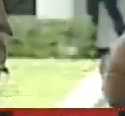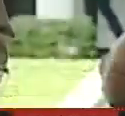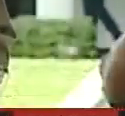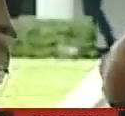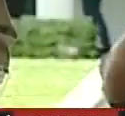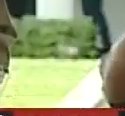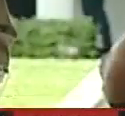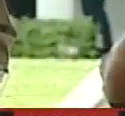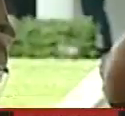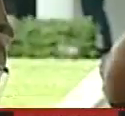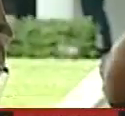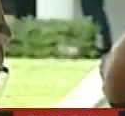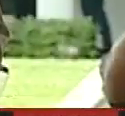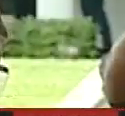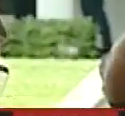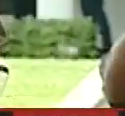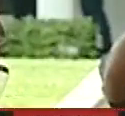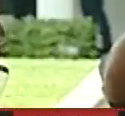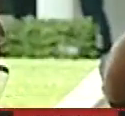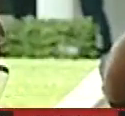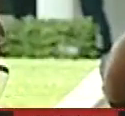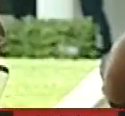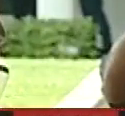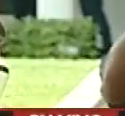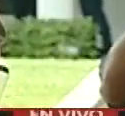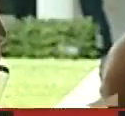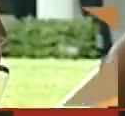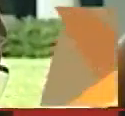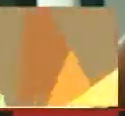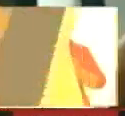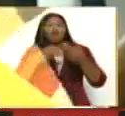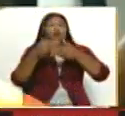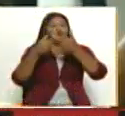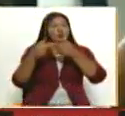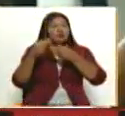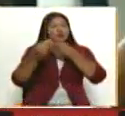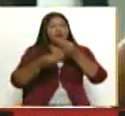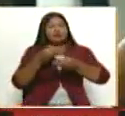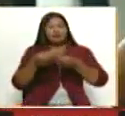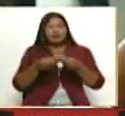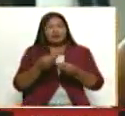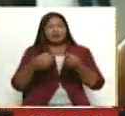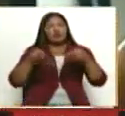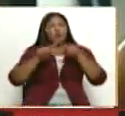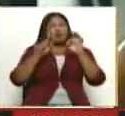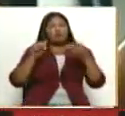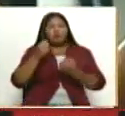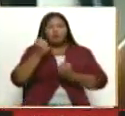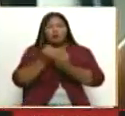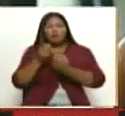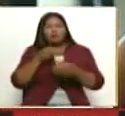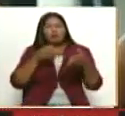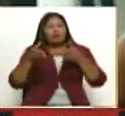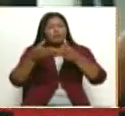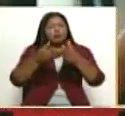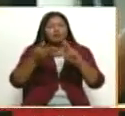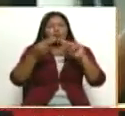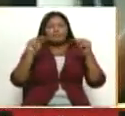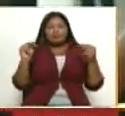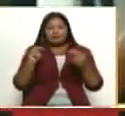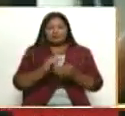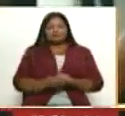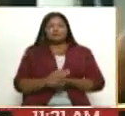aquellas iniciativas tendientes a construir un sólido camino de paz